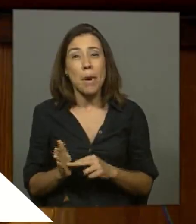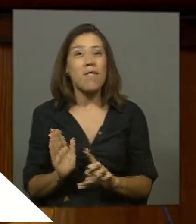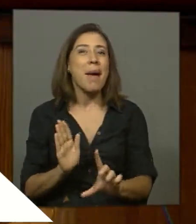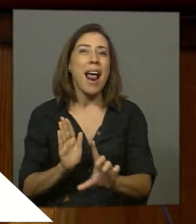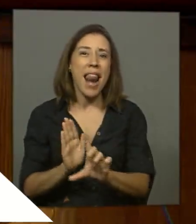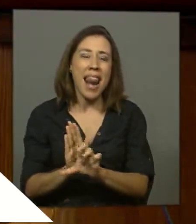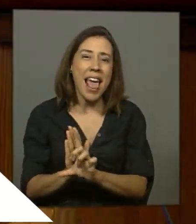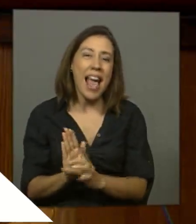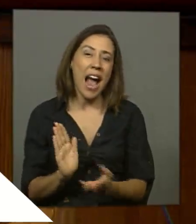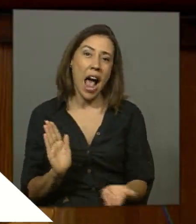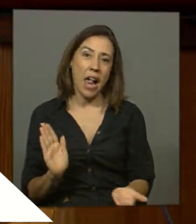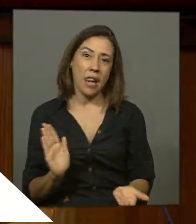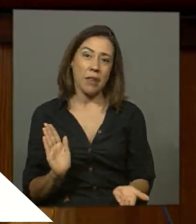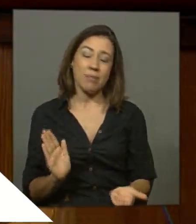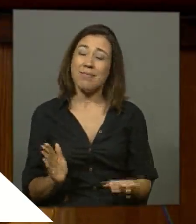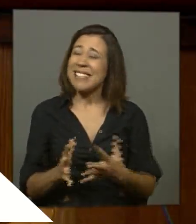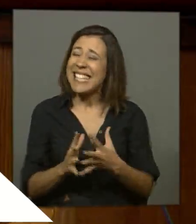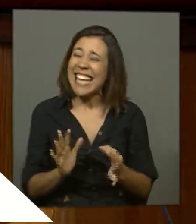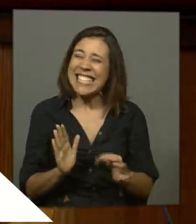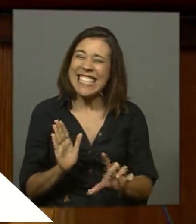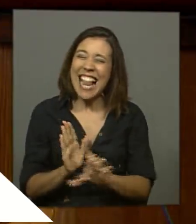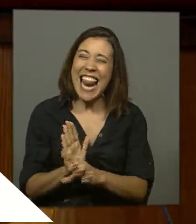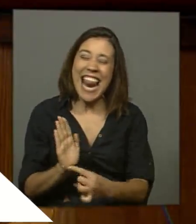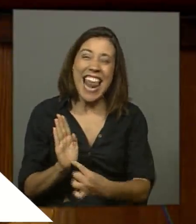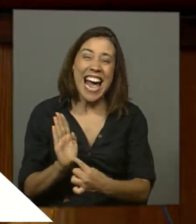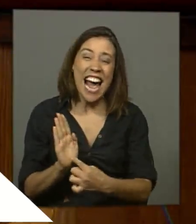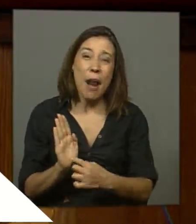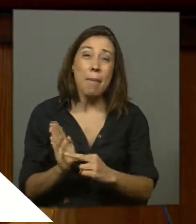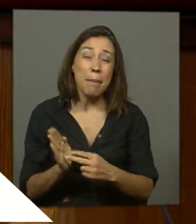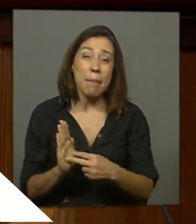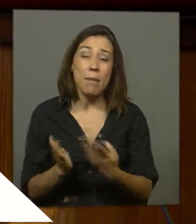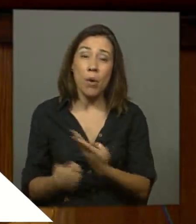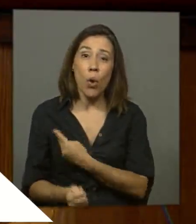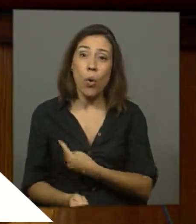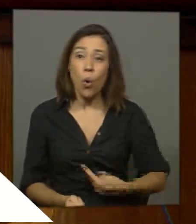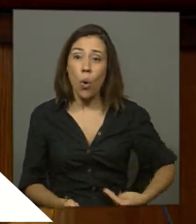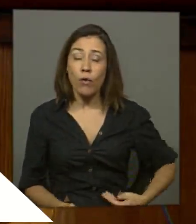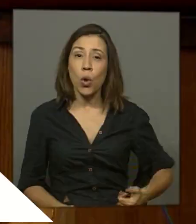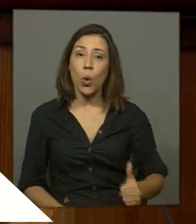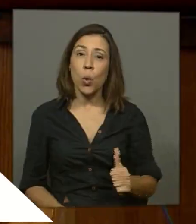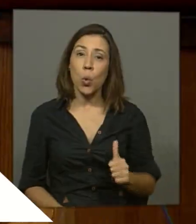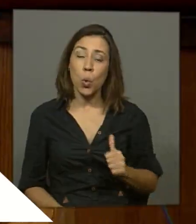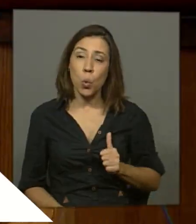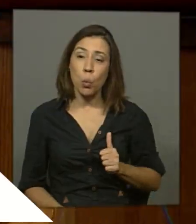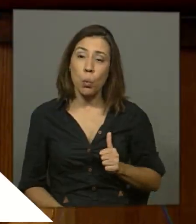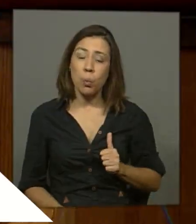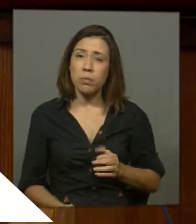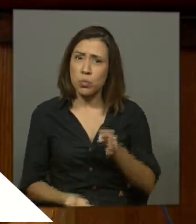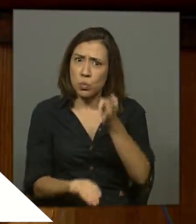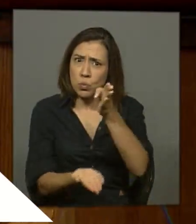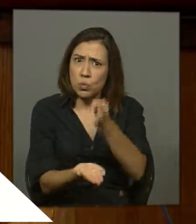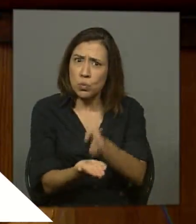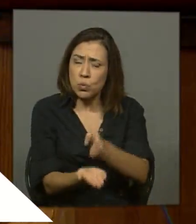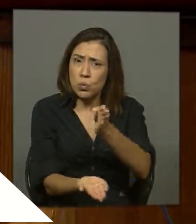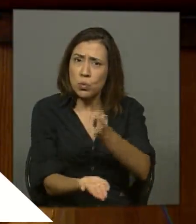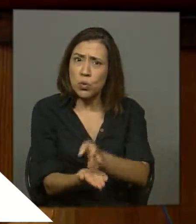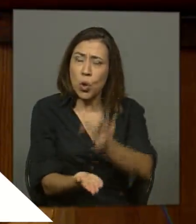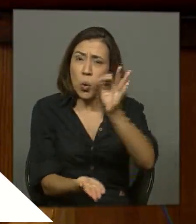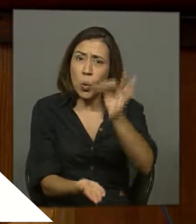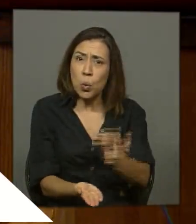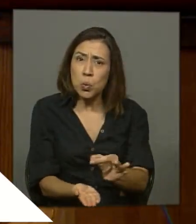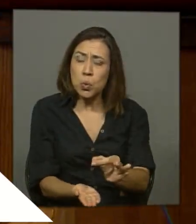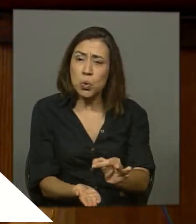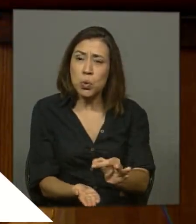legal tan legal es que el gobierno ha cumplido estrictamente lo que ha